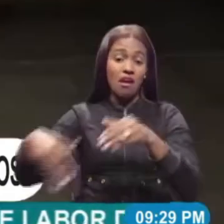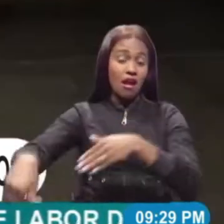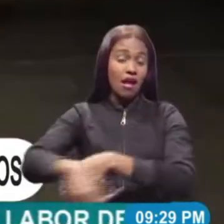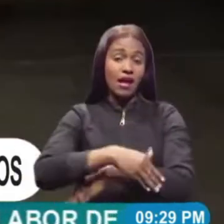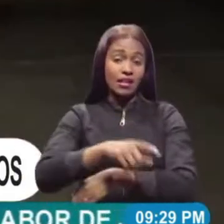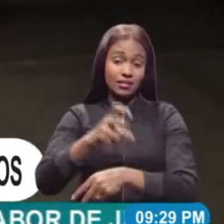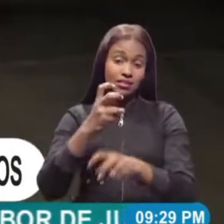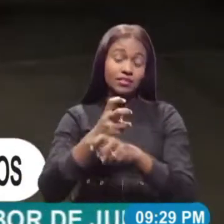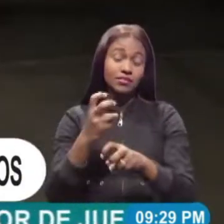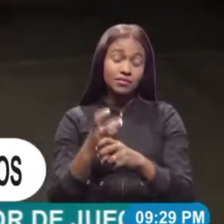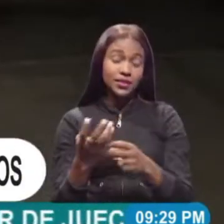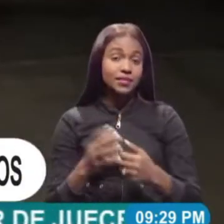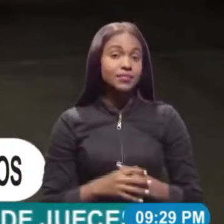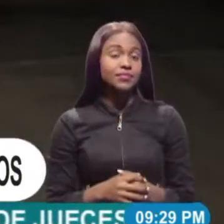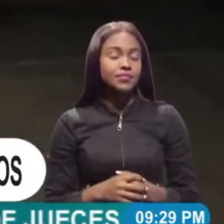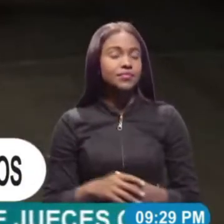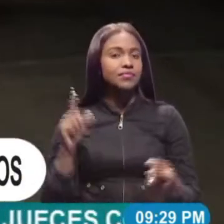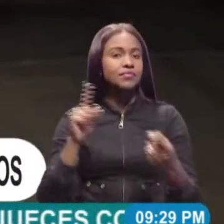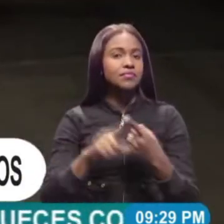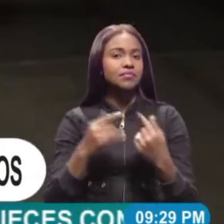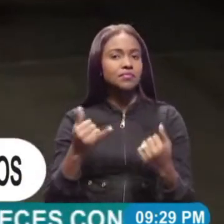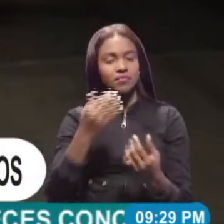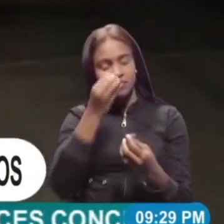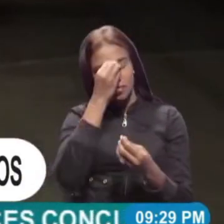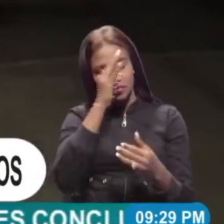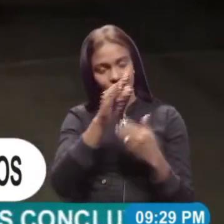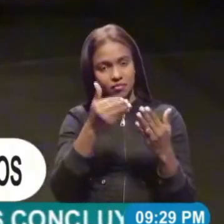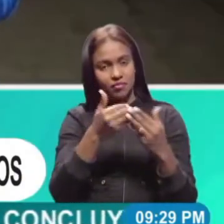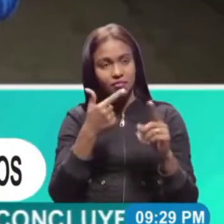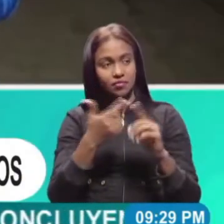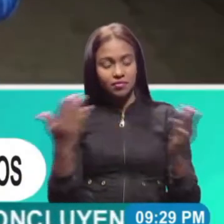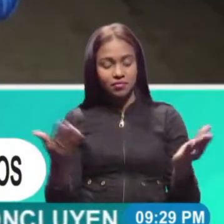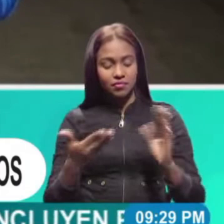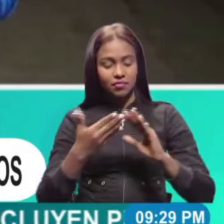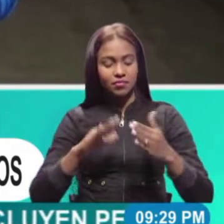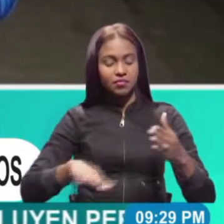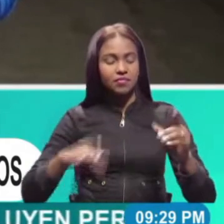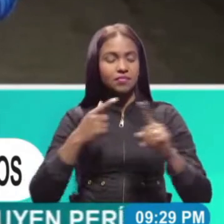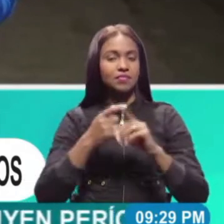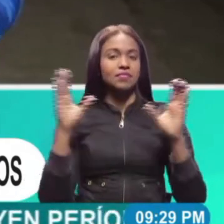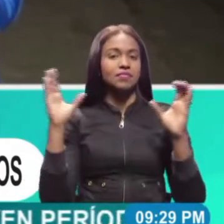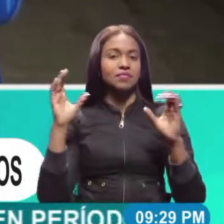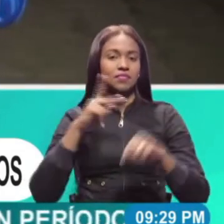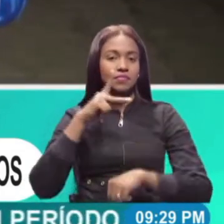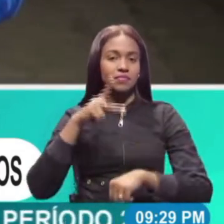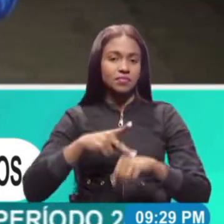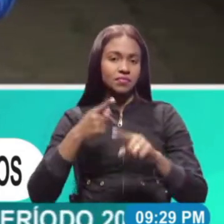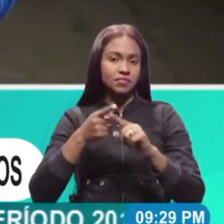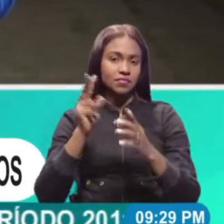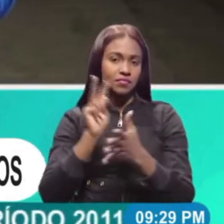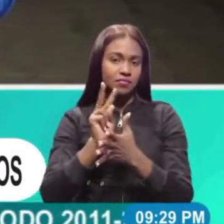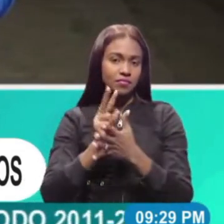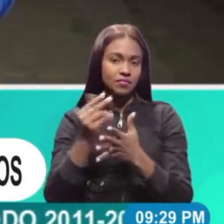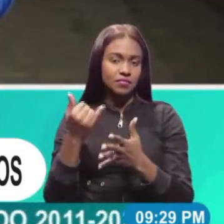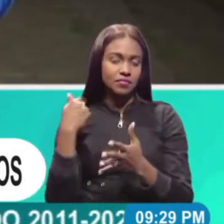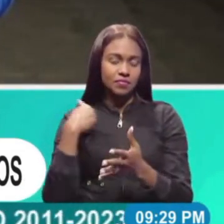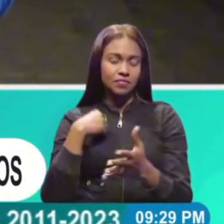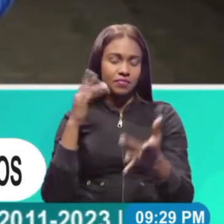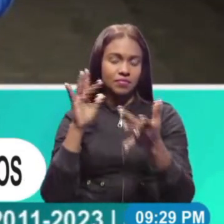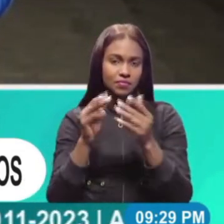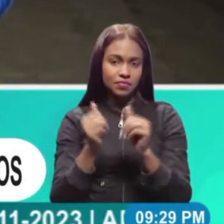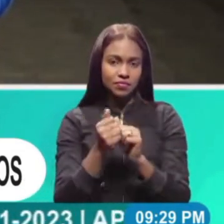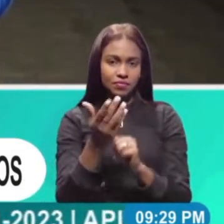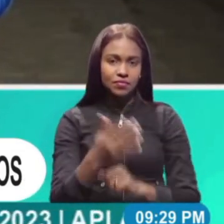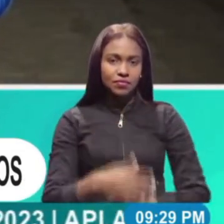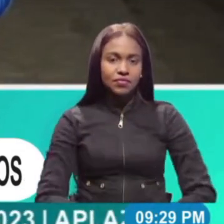difícil. Hasta el momento es toda la información que tengo desde este municipio de Constanza en la provincia de La Vega. Retorno a los estudios de Central de